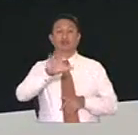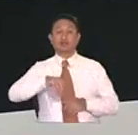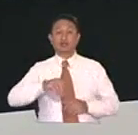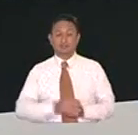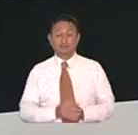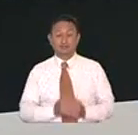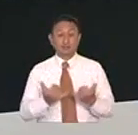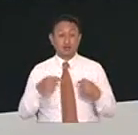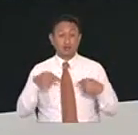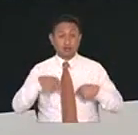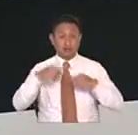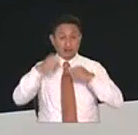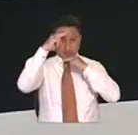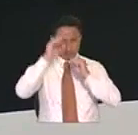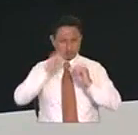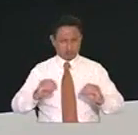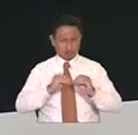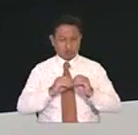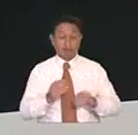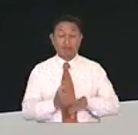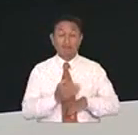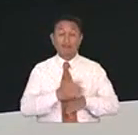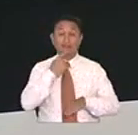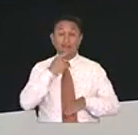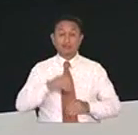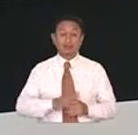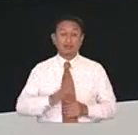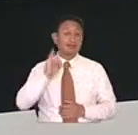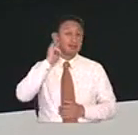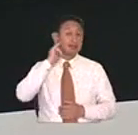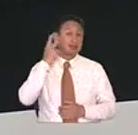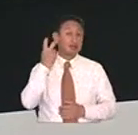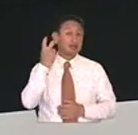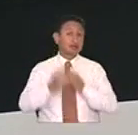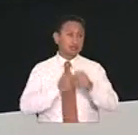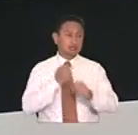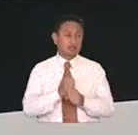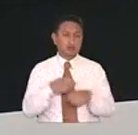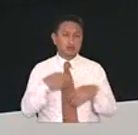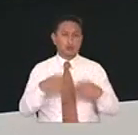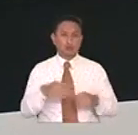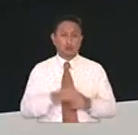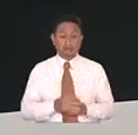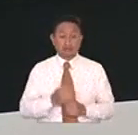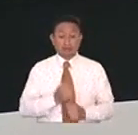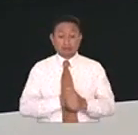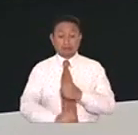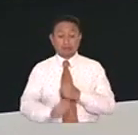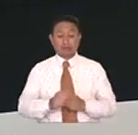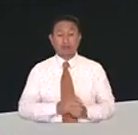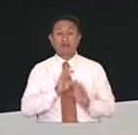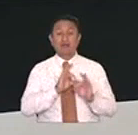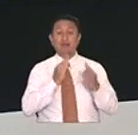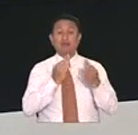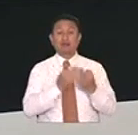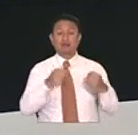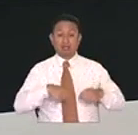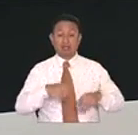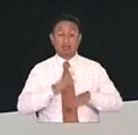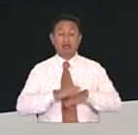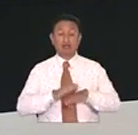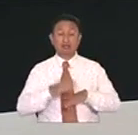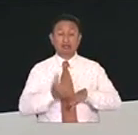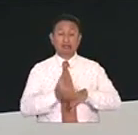8:25, momento de darles más noticias. Como lo anunciamos, una niña de 12 años está a punto de dar a luz, según sus familiares, producto de